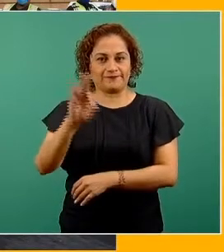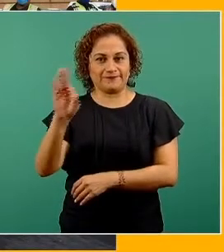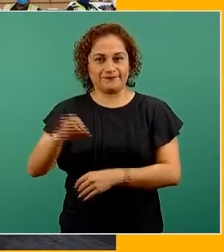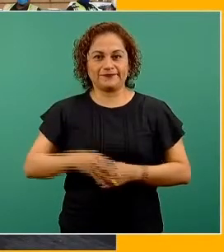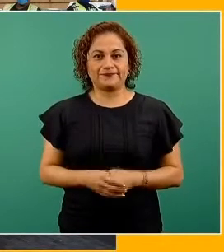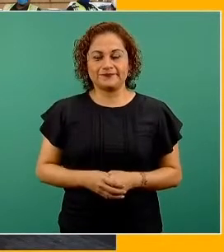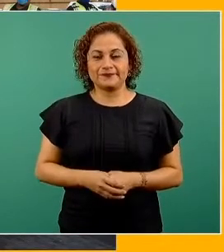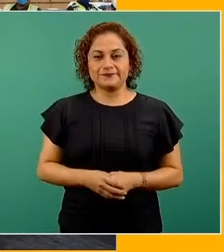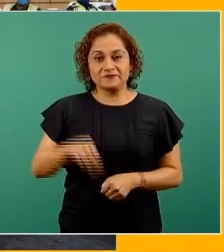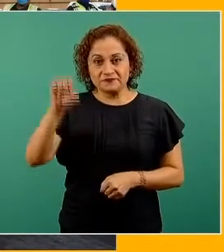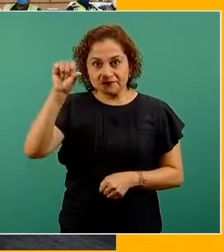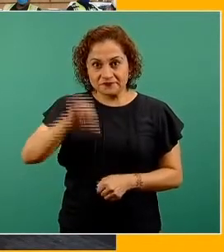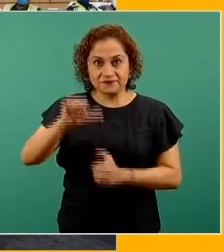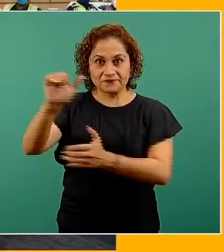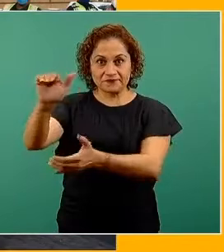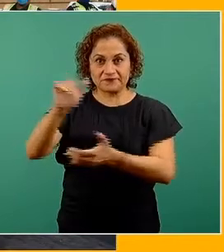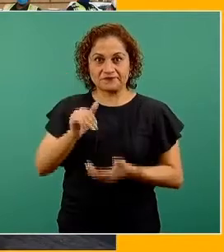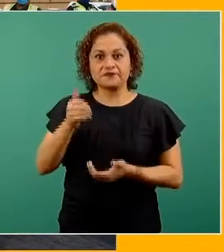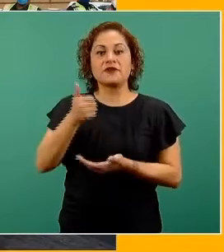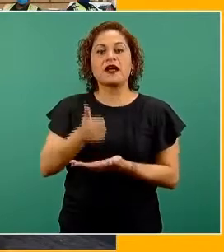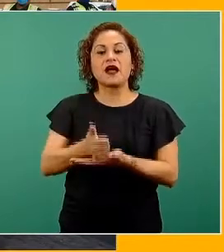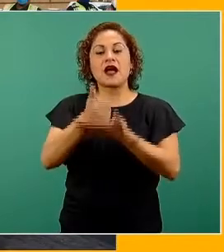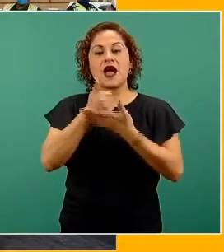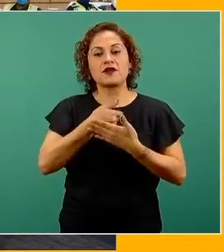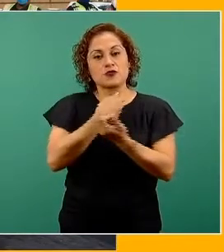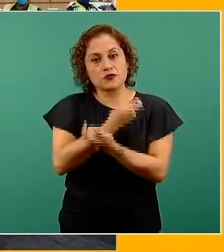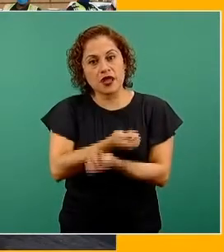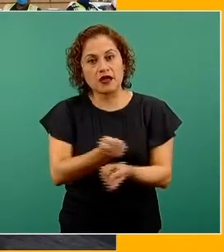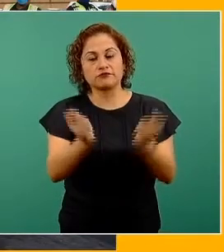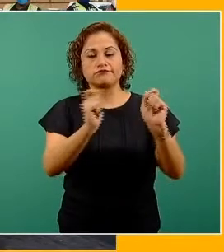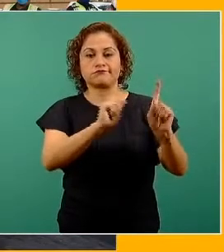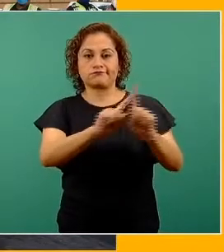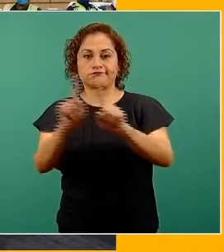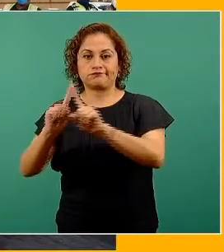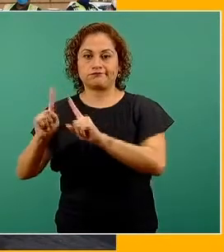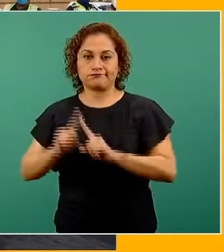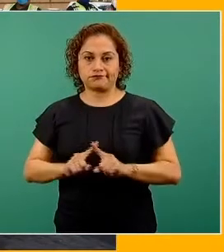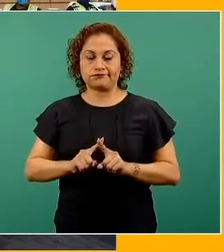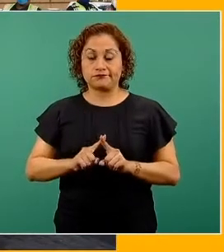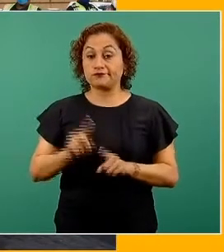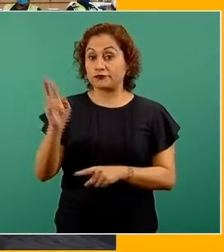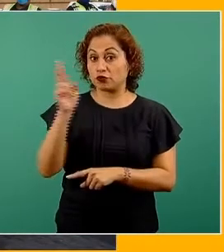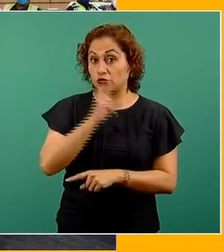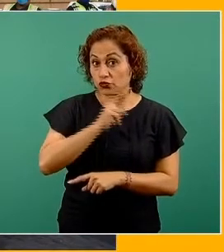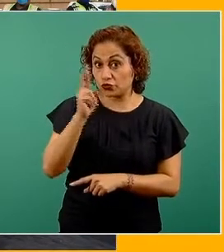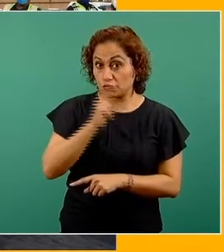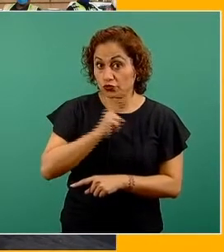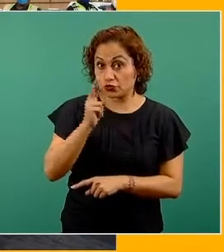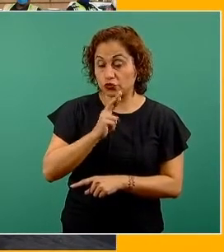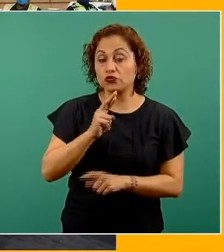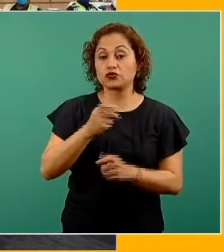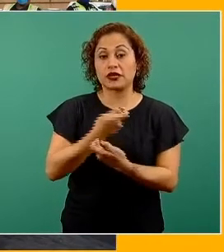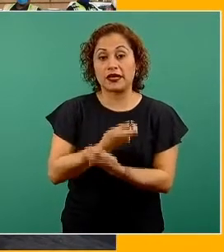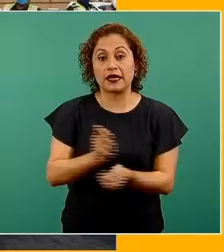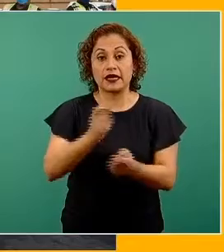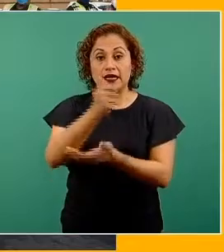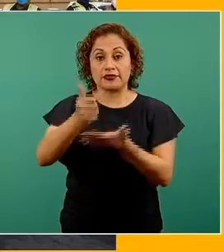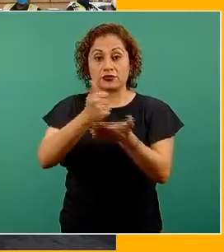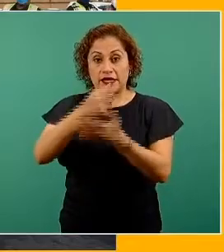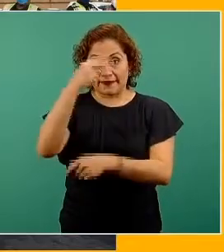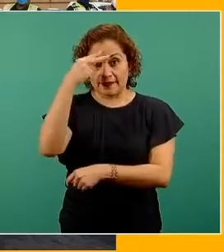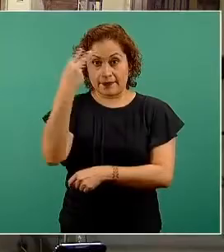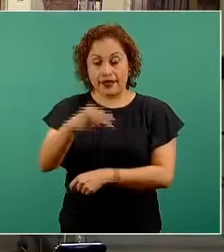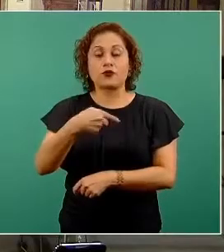es continuar con la distribución asignada a las entidades federativas, específicamente Sputnik V para la Ciudad de México, por las razones